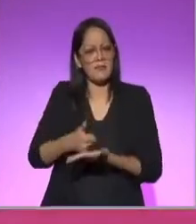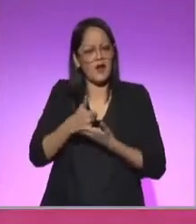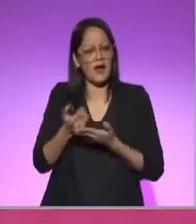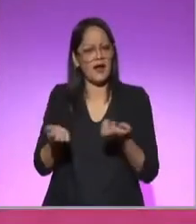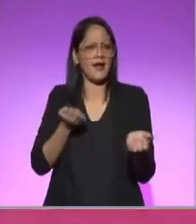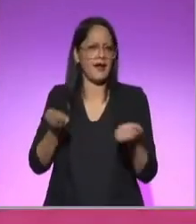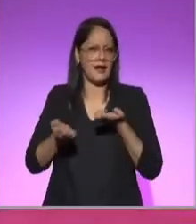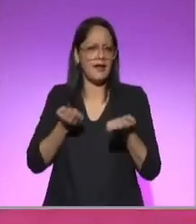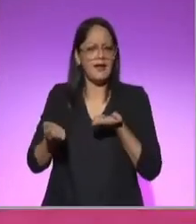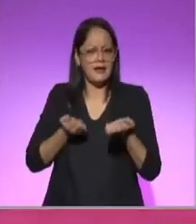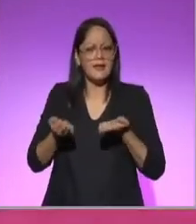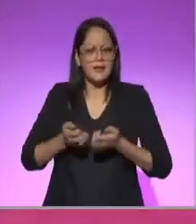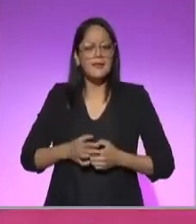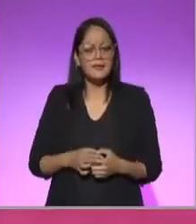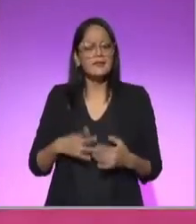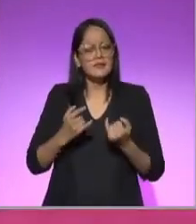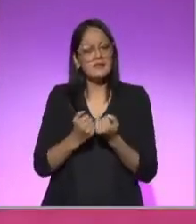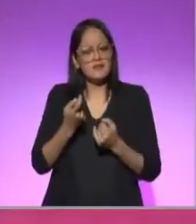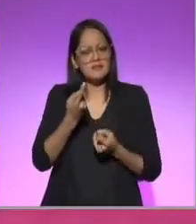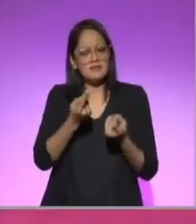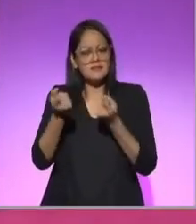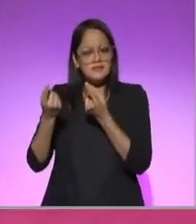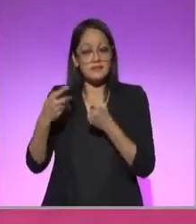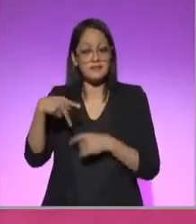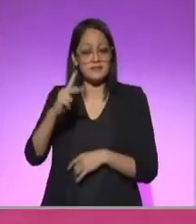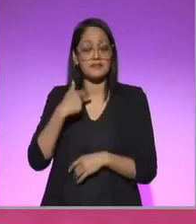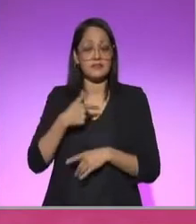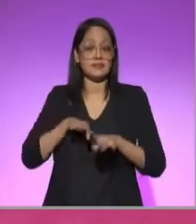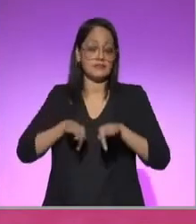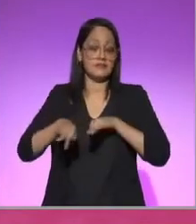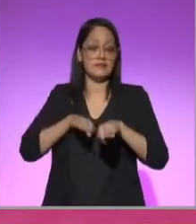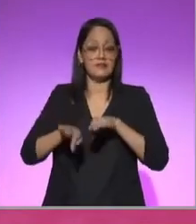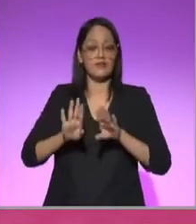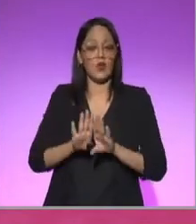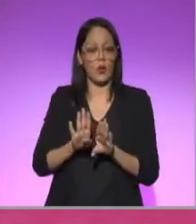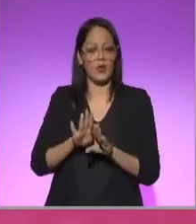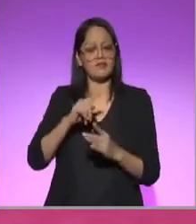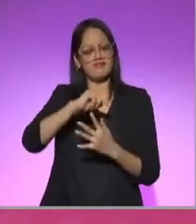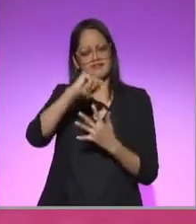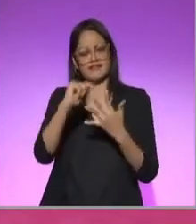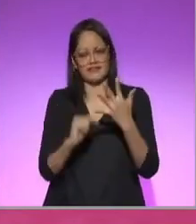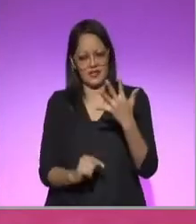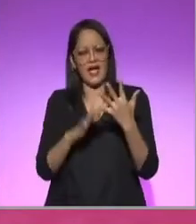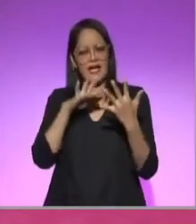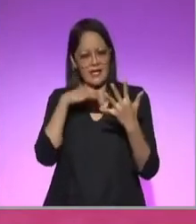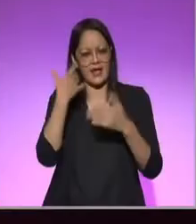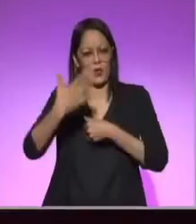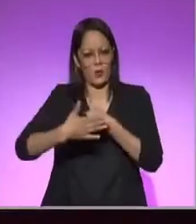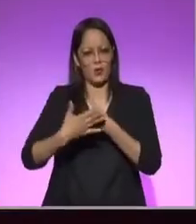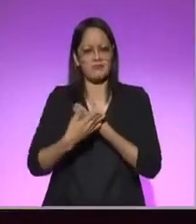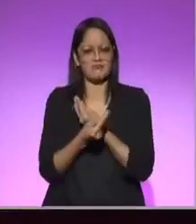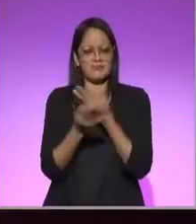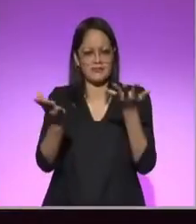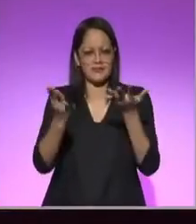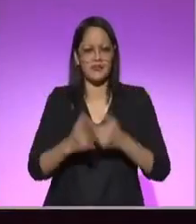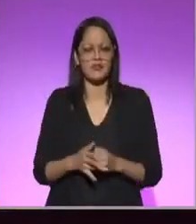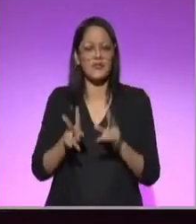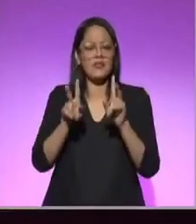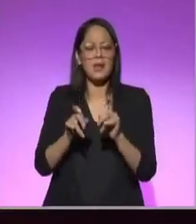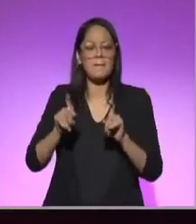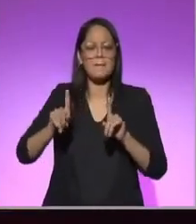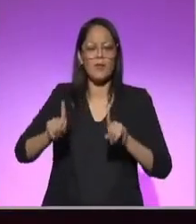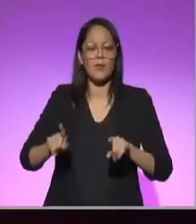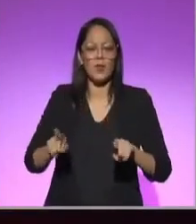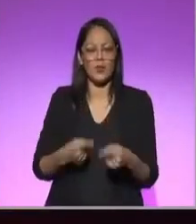algún nocturno de Chopin, alguna cosita, pero estoy trabajando en un repertorio que me gustaría sacar, que es sobre música del